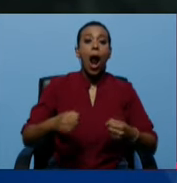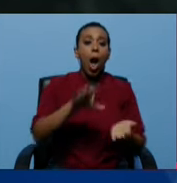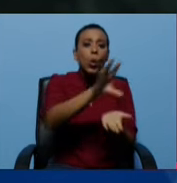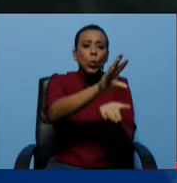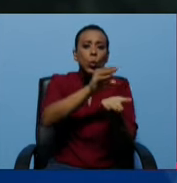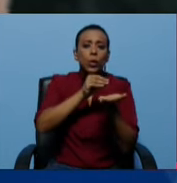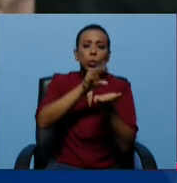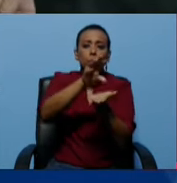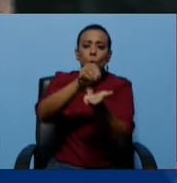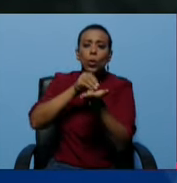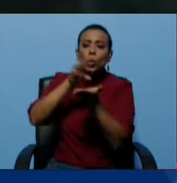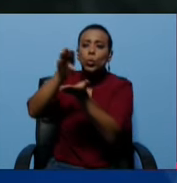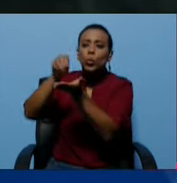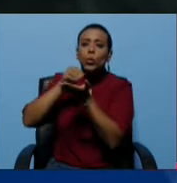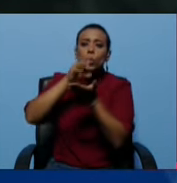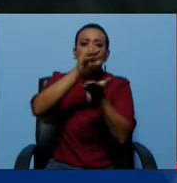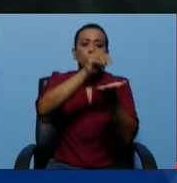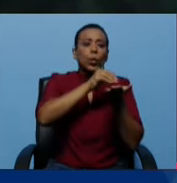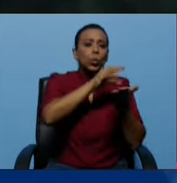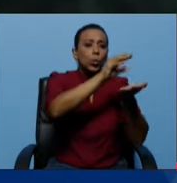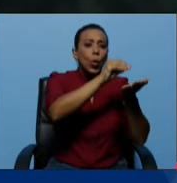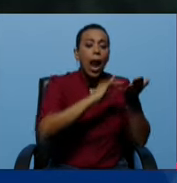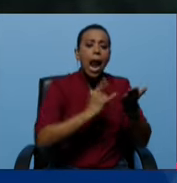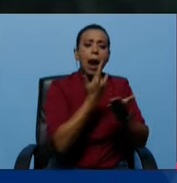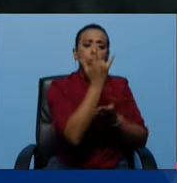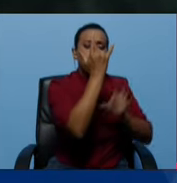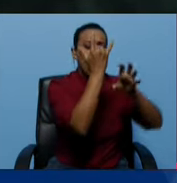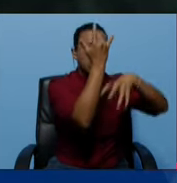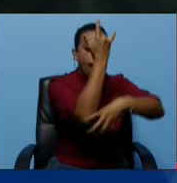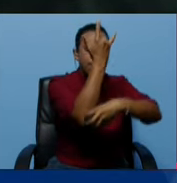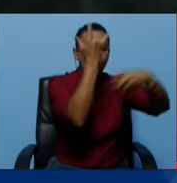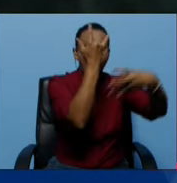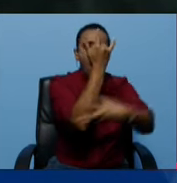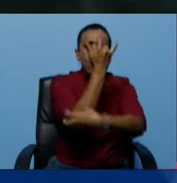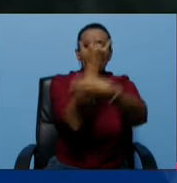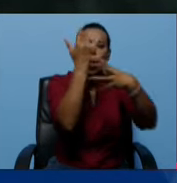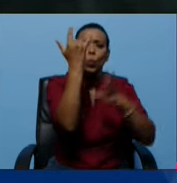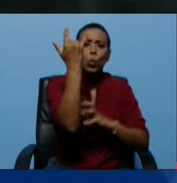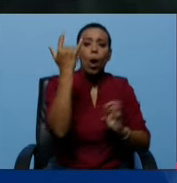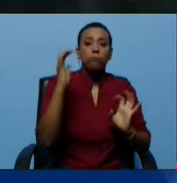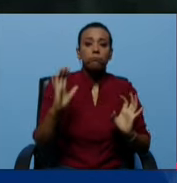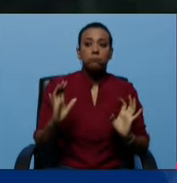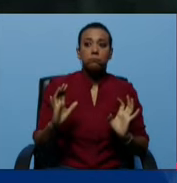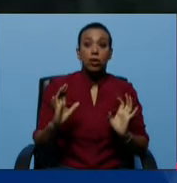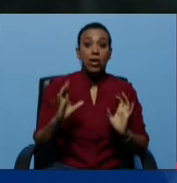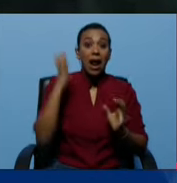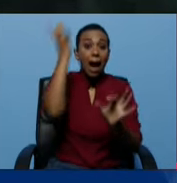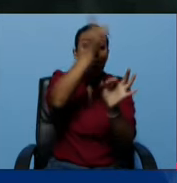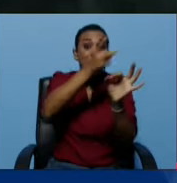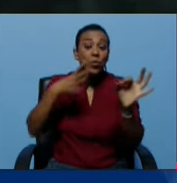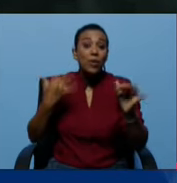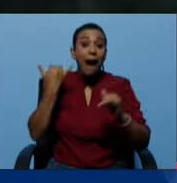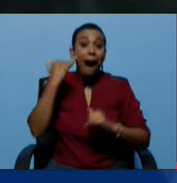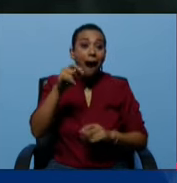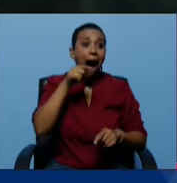sustancia tal, que la sacada de la raíz del árbol tal. Y en el Amazonas está,